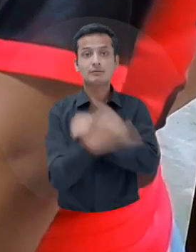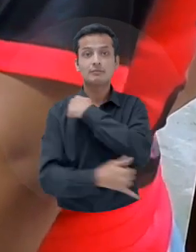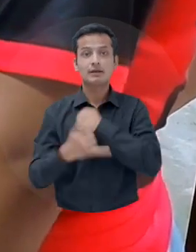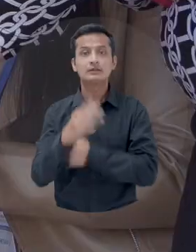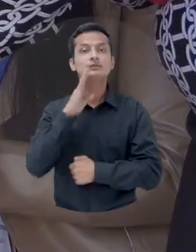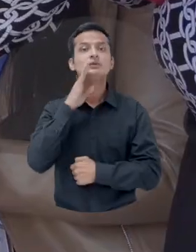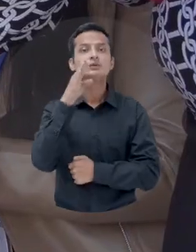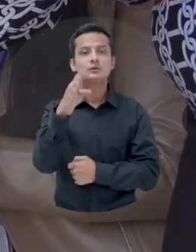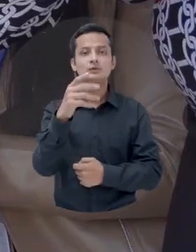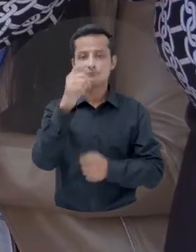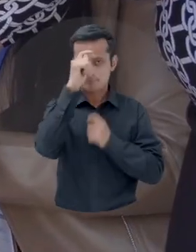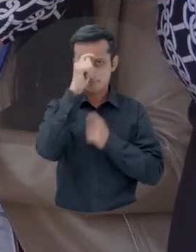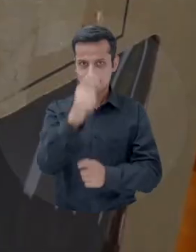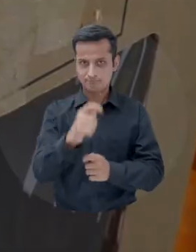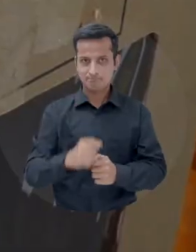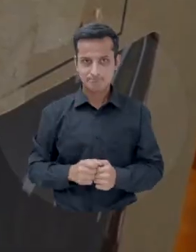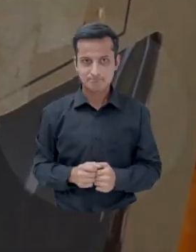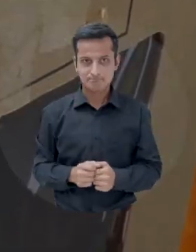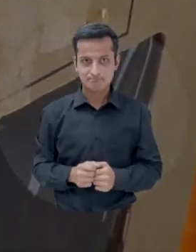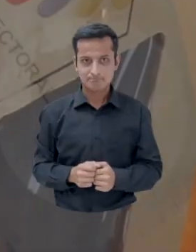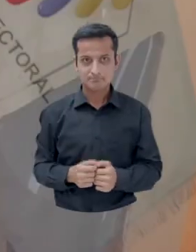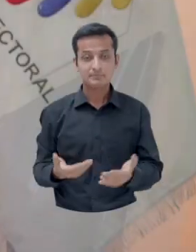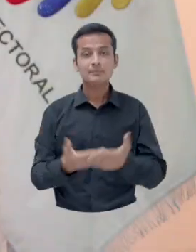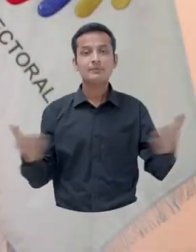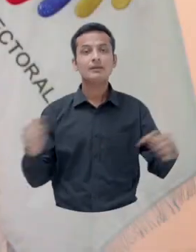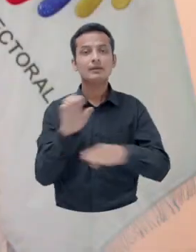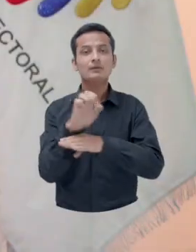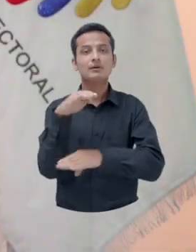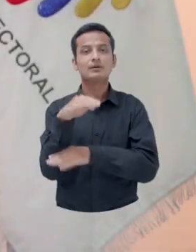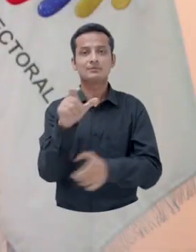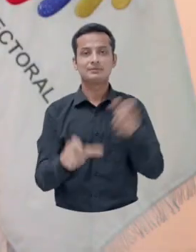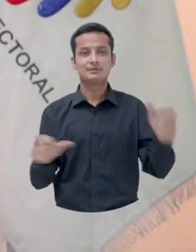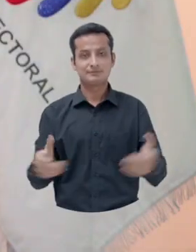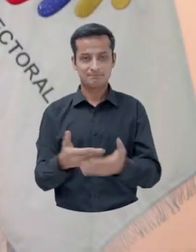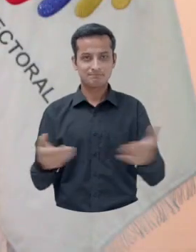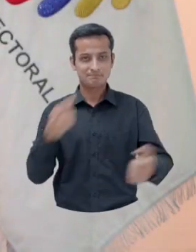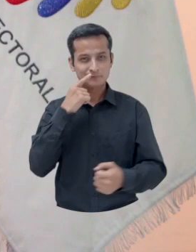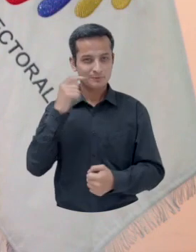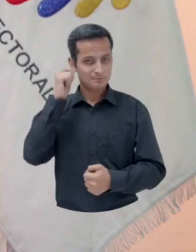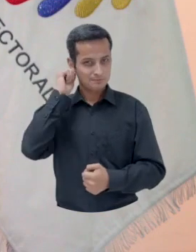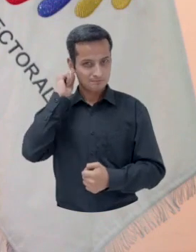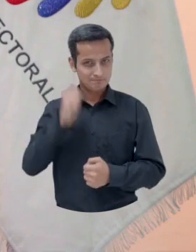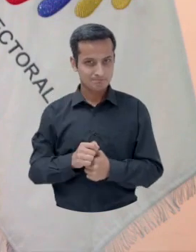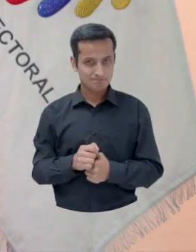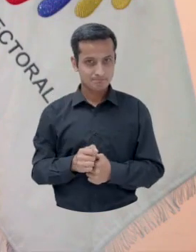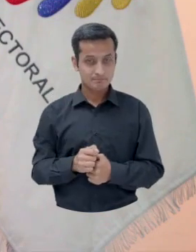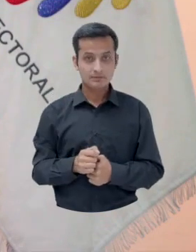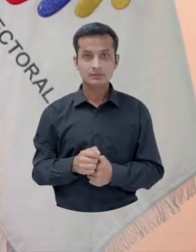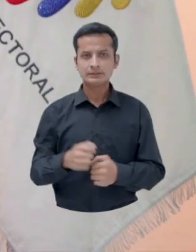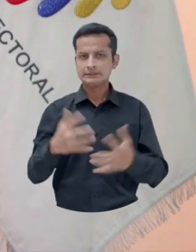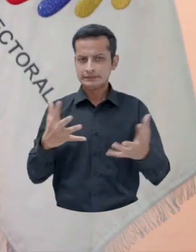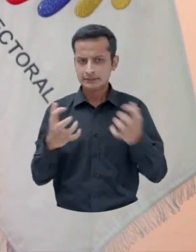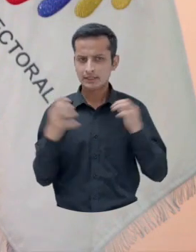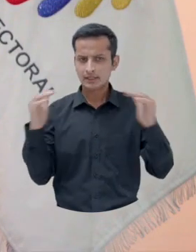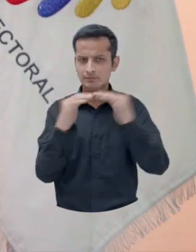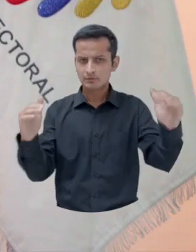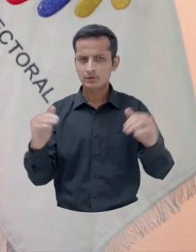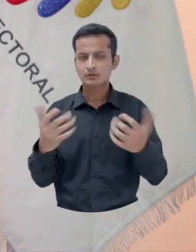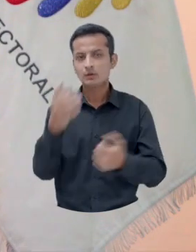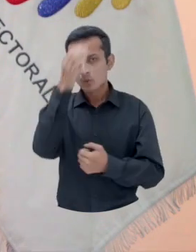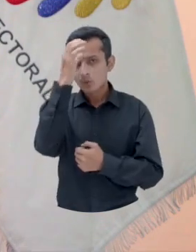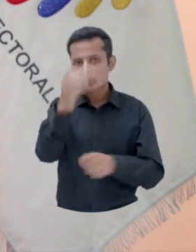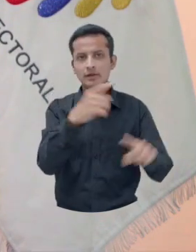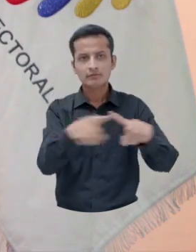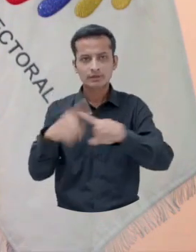comprometida con los destinos de nuestro país. Ecuatorianas y ecuatorianos, el reto está en madurar